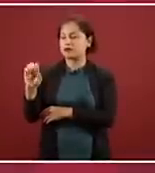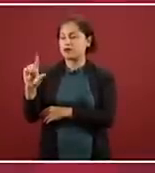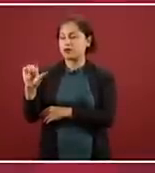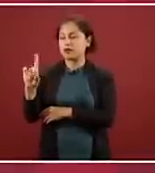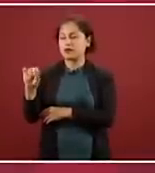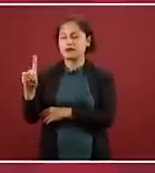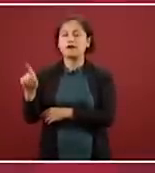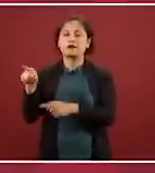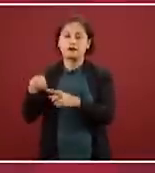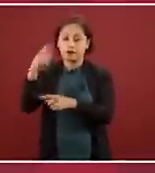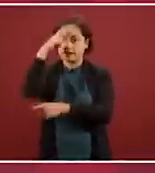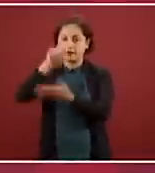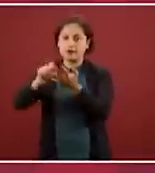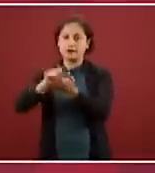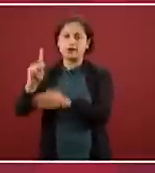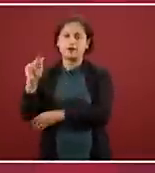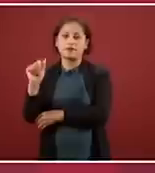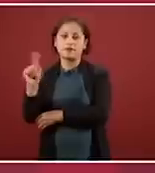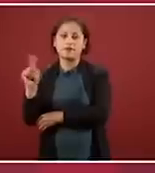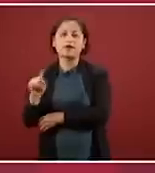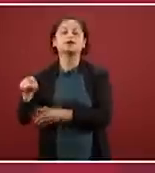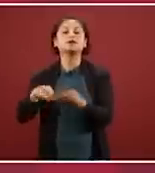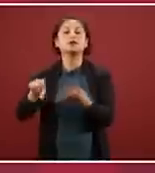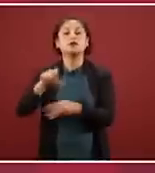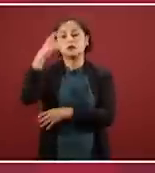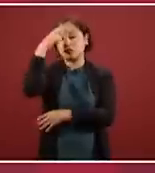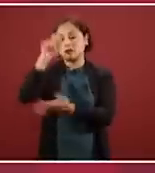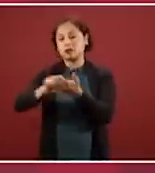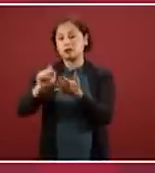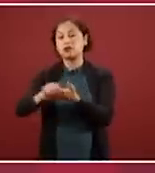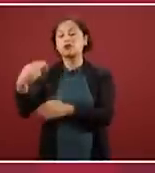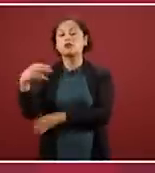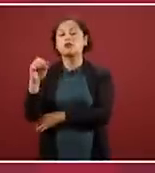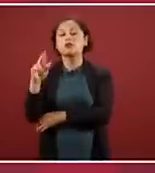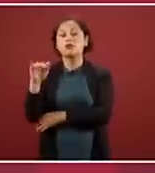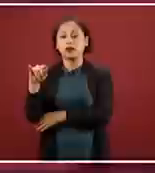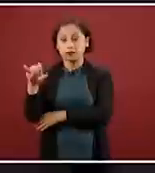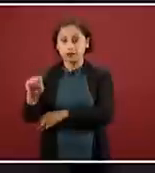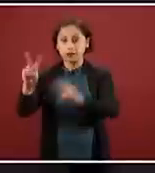de Fuentes, La región más transparente. O sea,